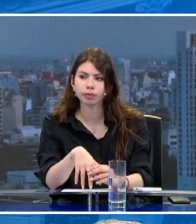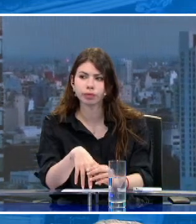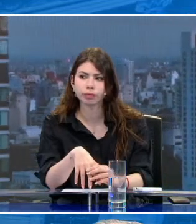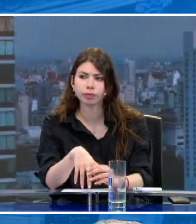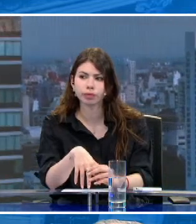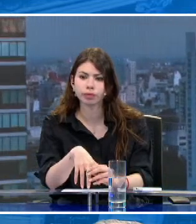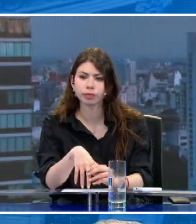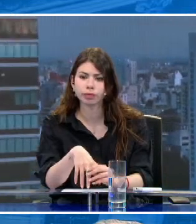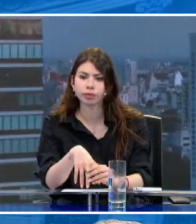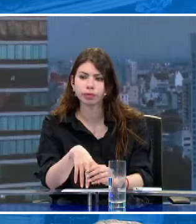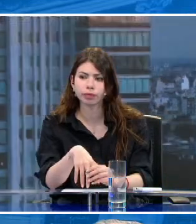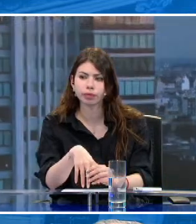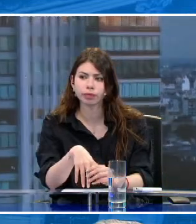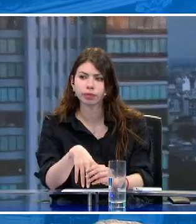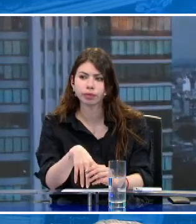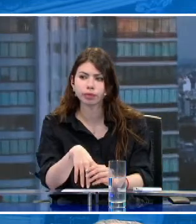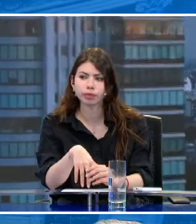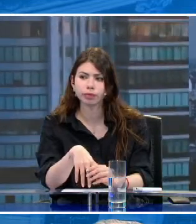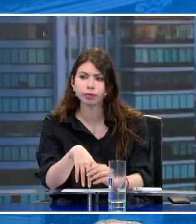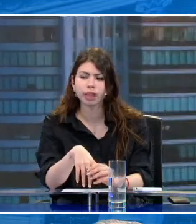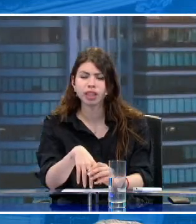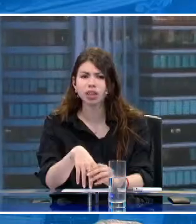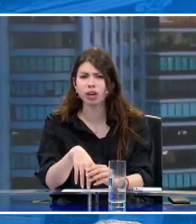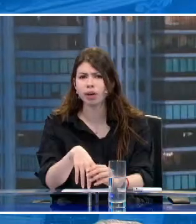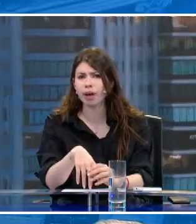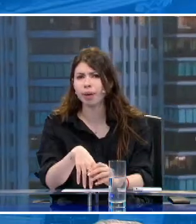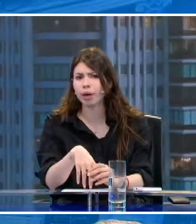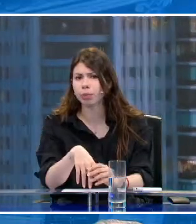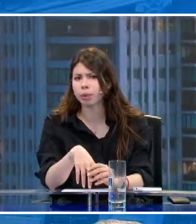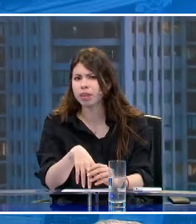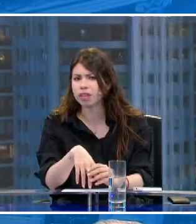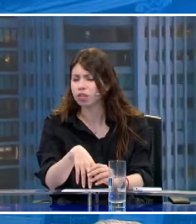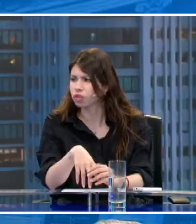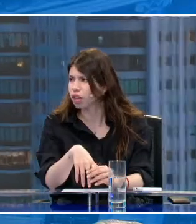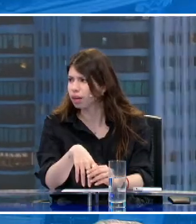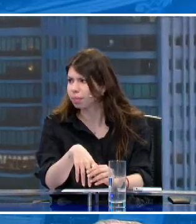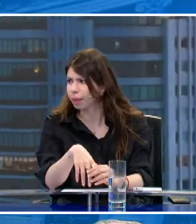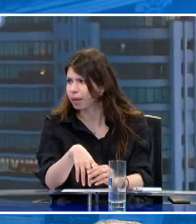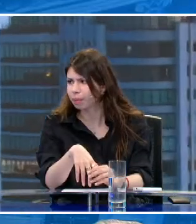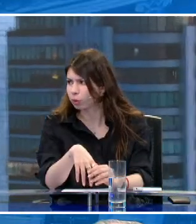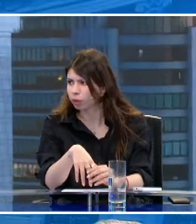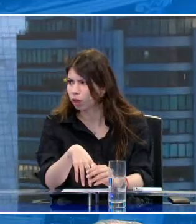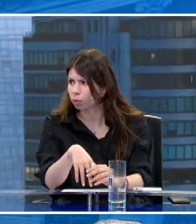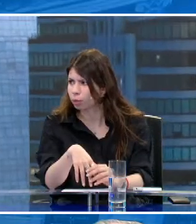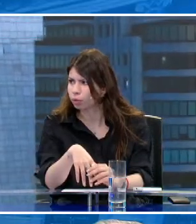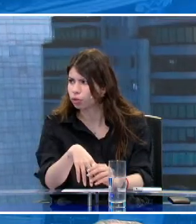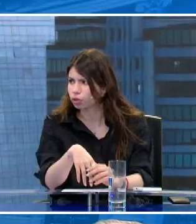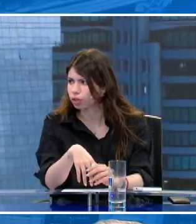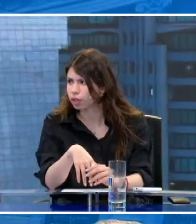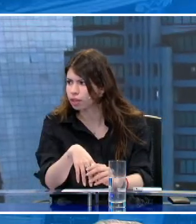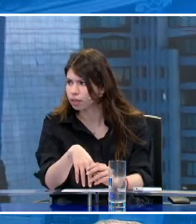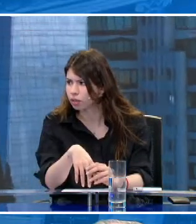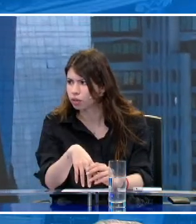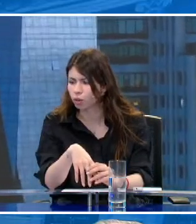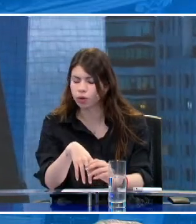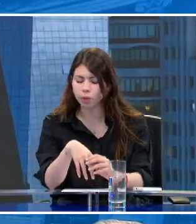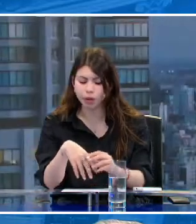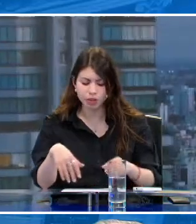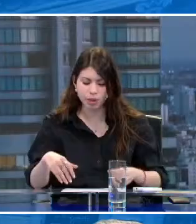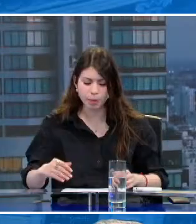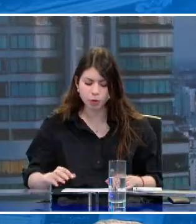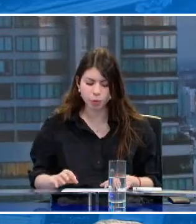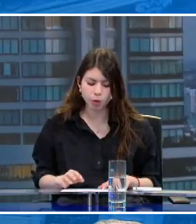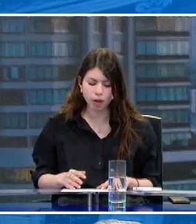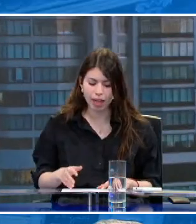van a preguntar con cautela? ¿Tenés alguna data de eso o no? No, a ver, como viene siendo siempre, van a preguntar como opositores, eso seguro. Bueno,